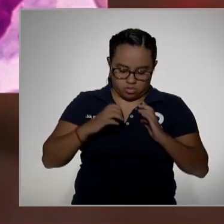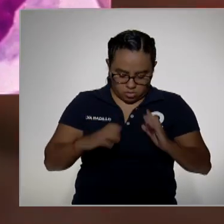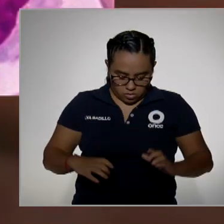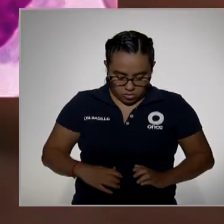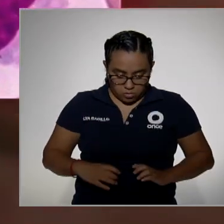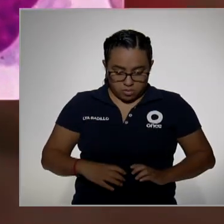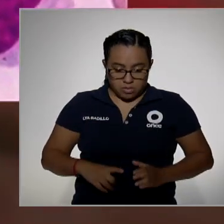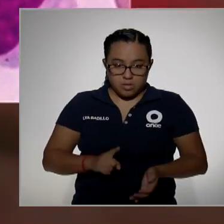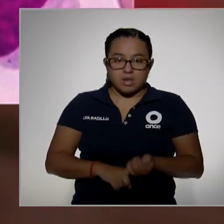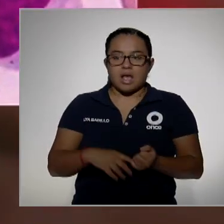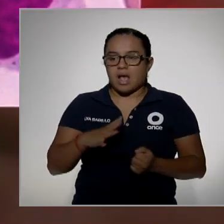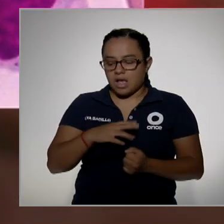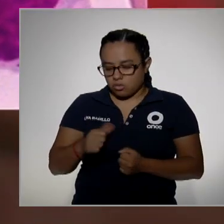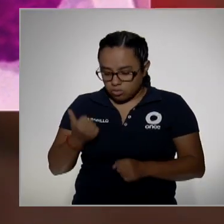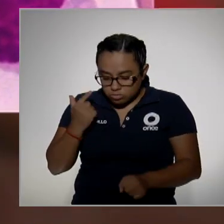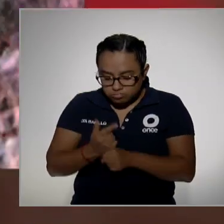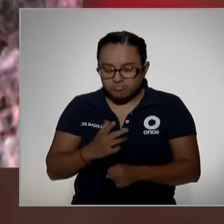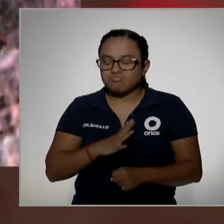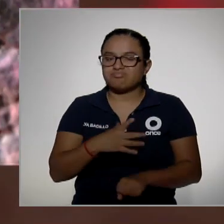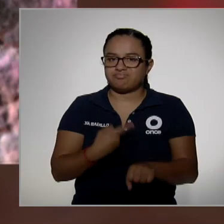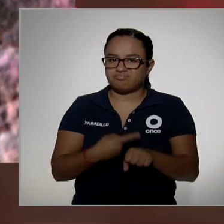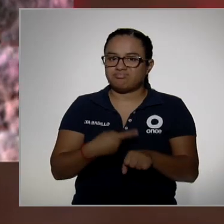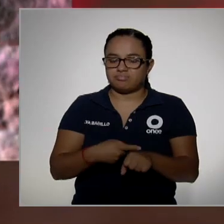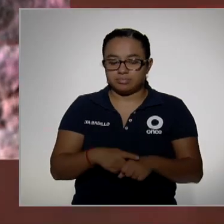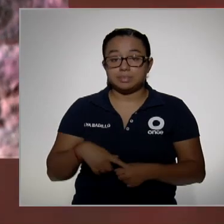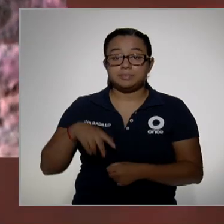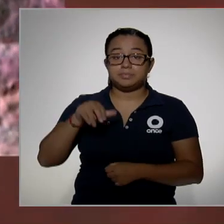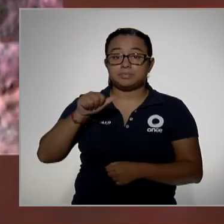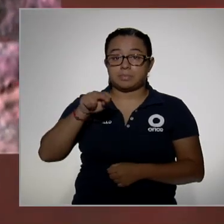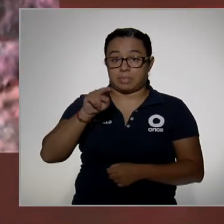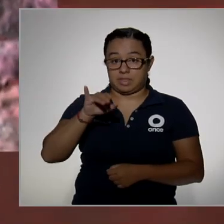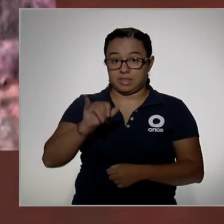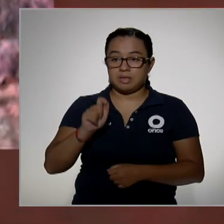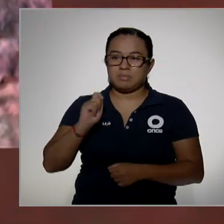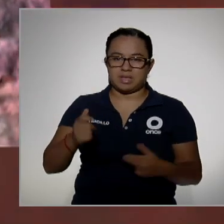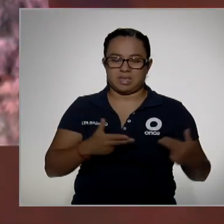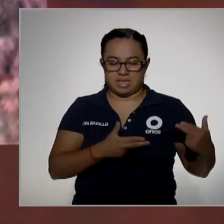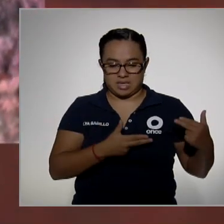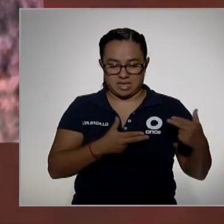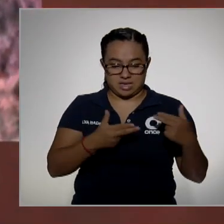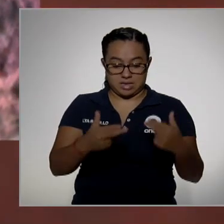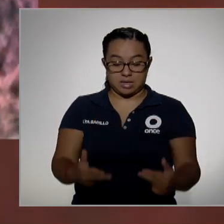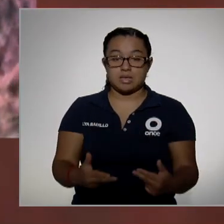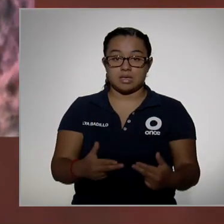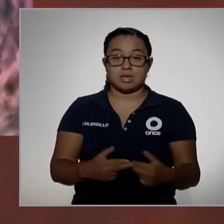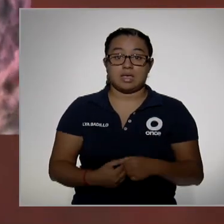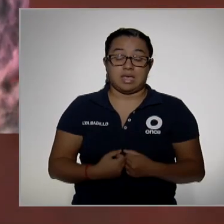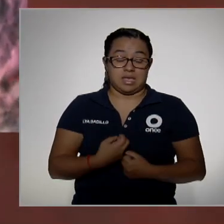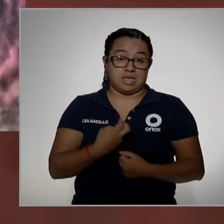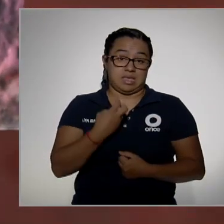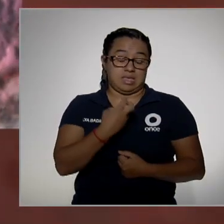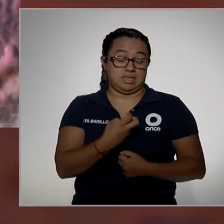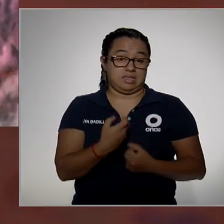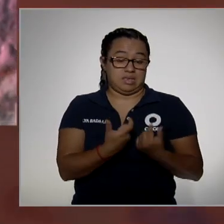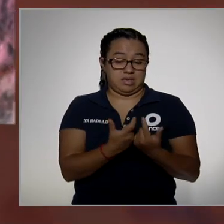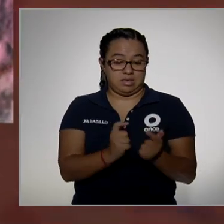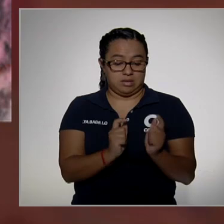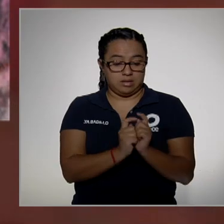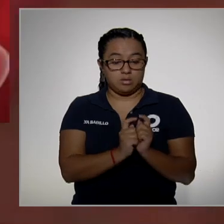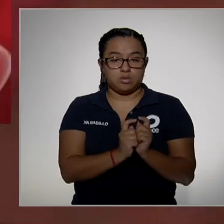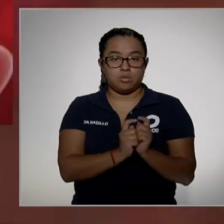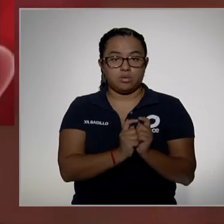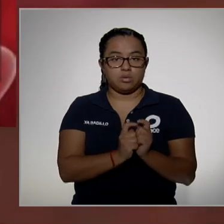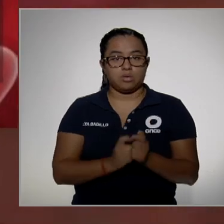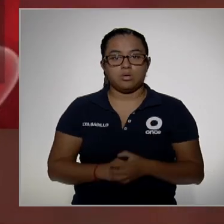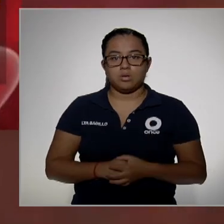que enfermo también las anemias hemolíticas hereditarias este es un gran grupo que se